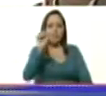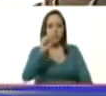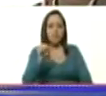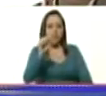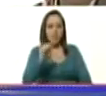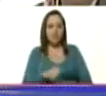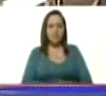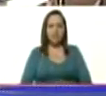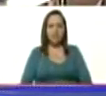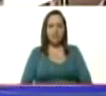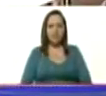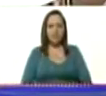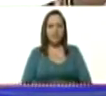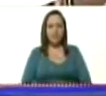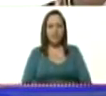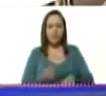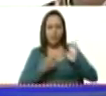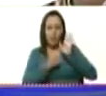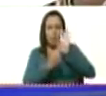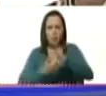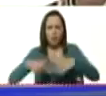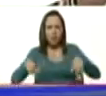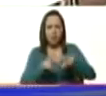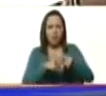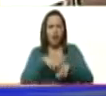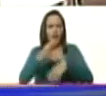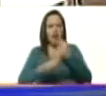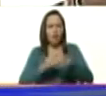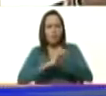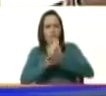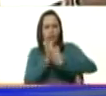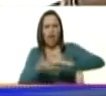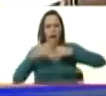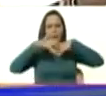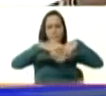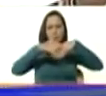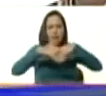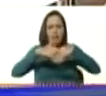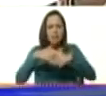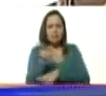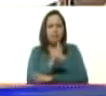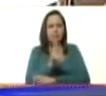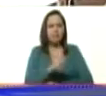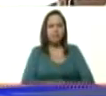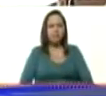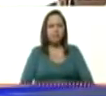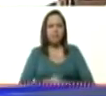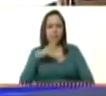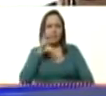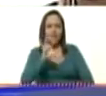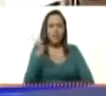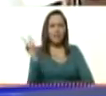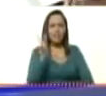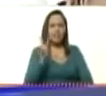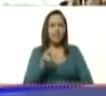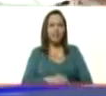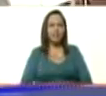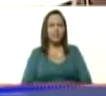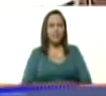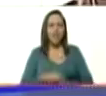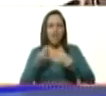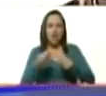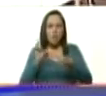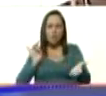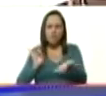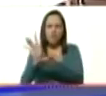cara de la moneda de cómo se quebró una empresa pujante del Estado venezolano, de cómo se